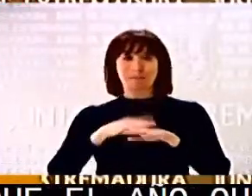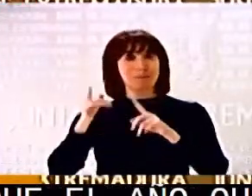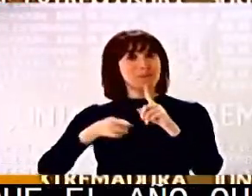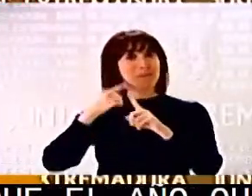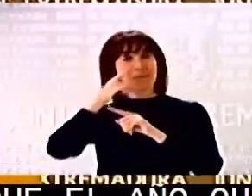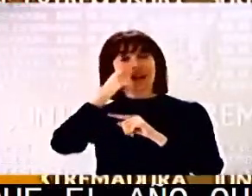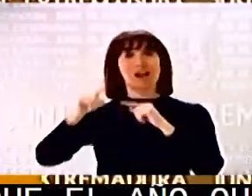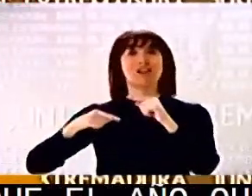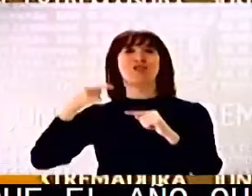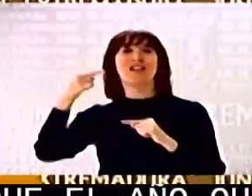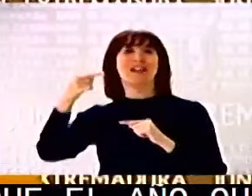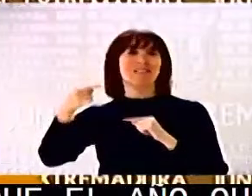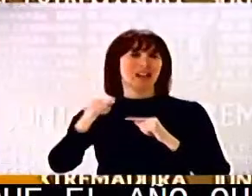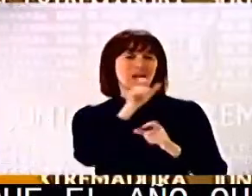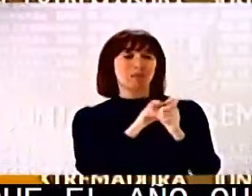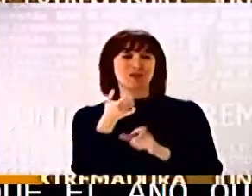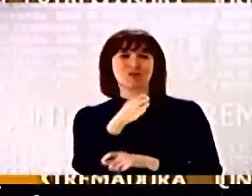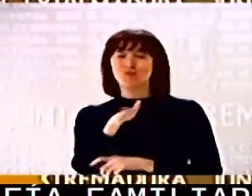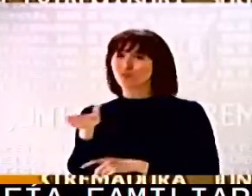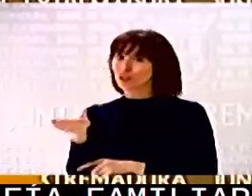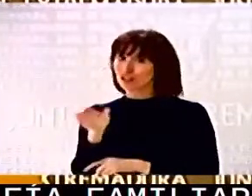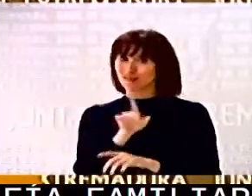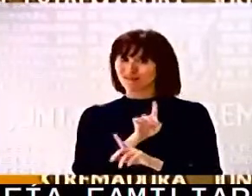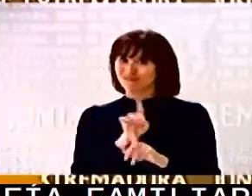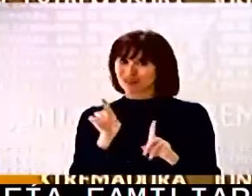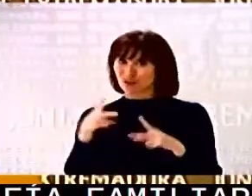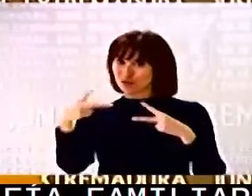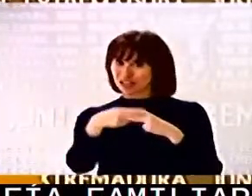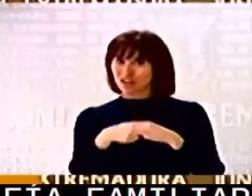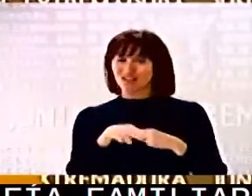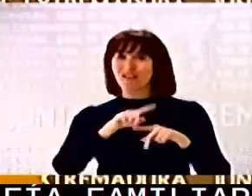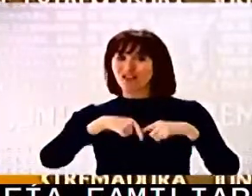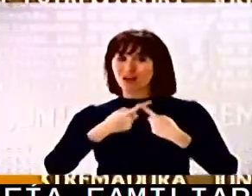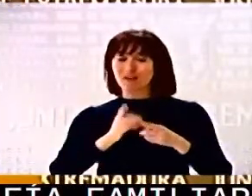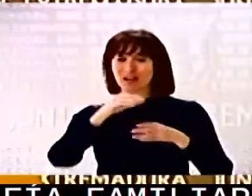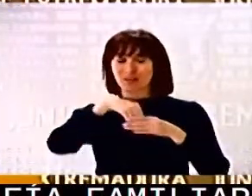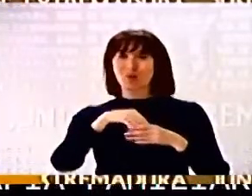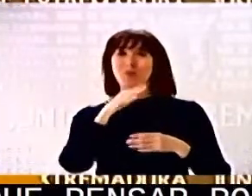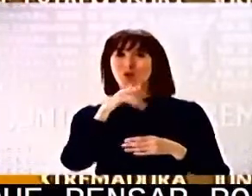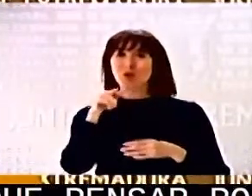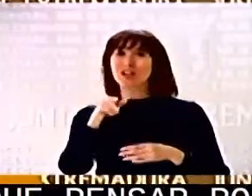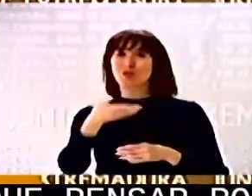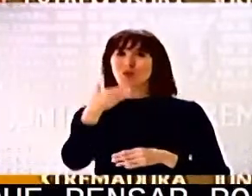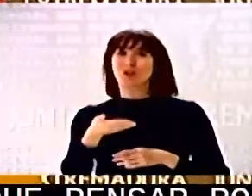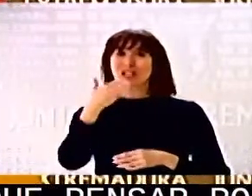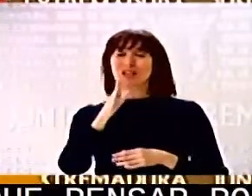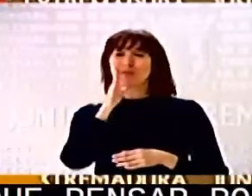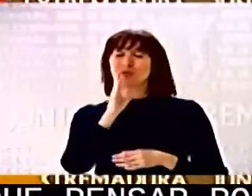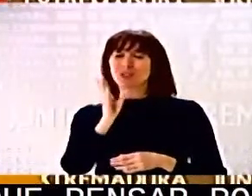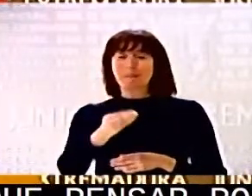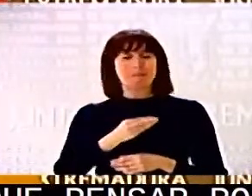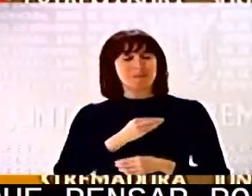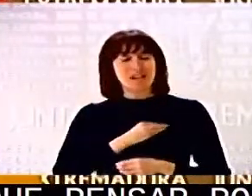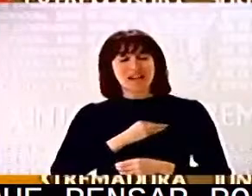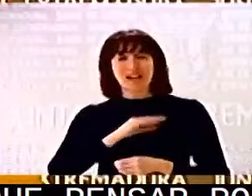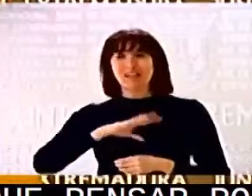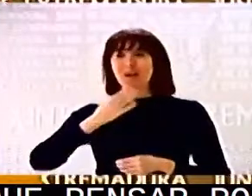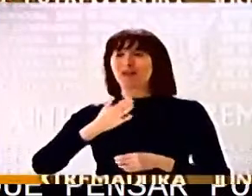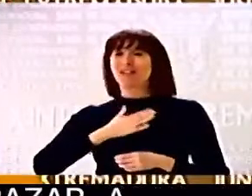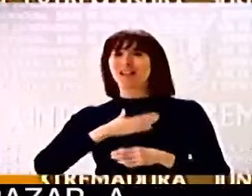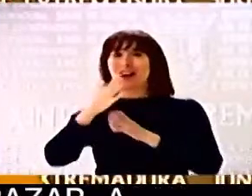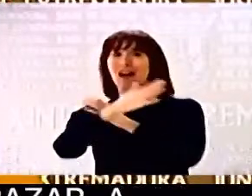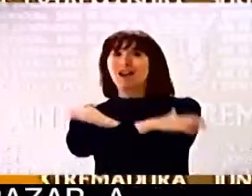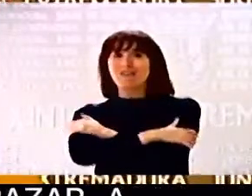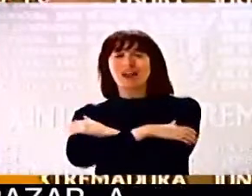en la fotografía familiar. Eso es lo más importante que tenemos que pensar, por mucha pena que nos dé mañana de no abrazar a nuestros